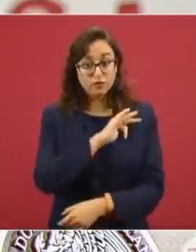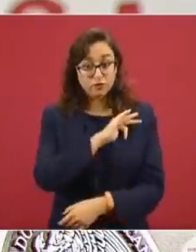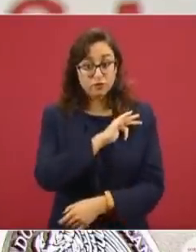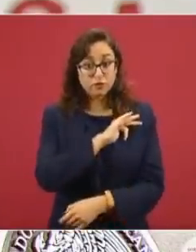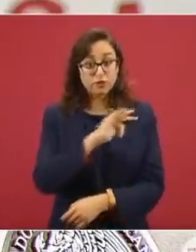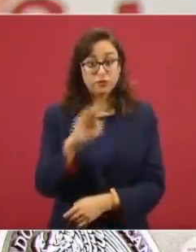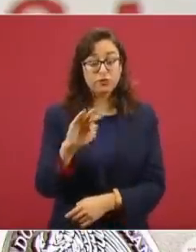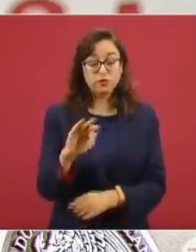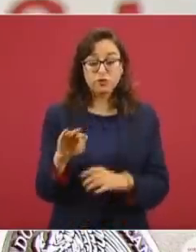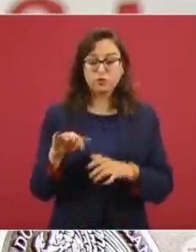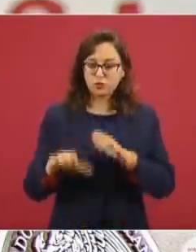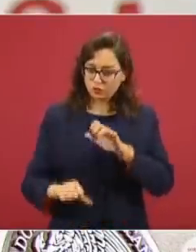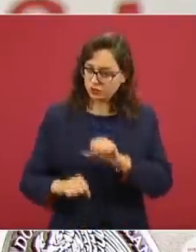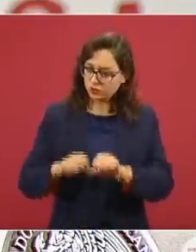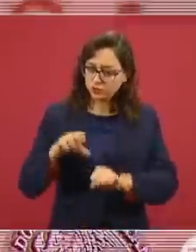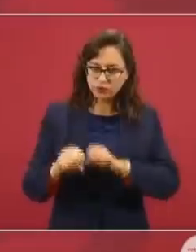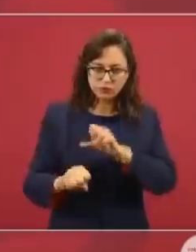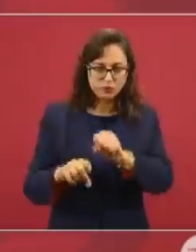y acabar